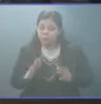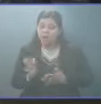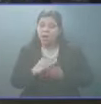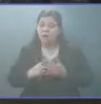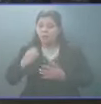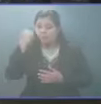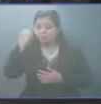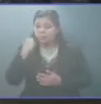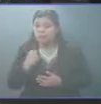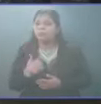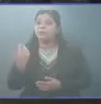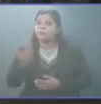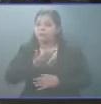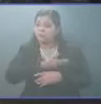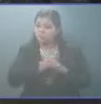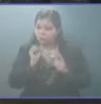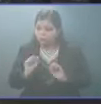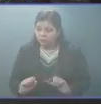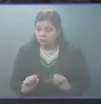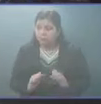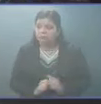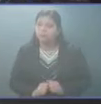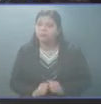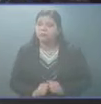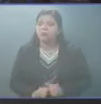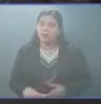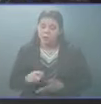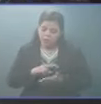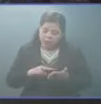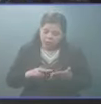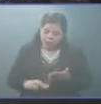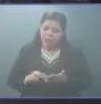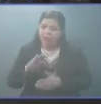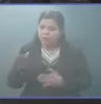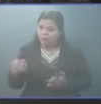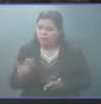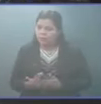importante también es documentarse, doctor. Sí. Leer,